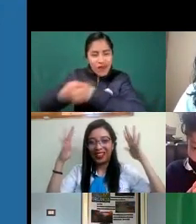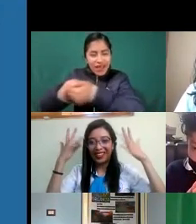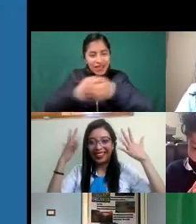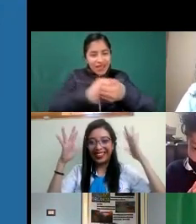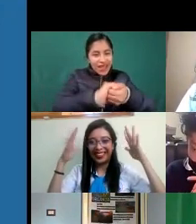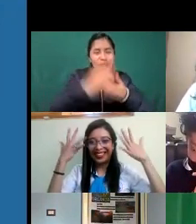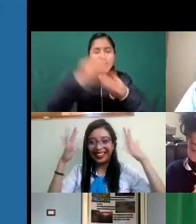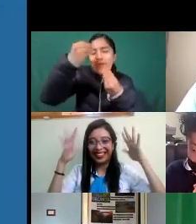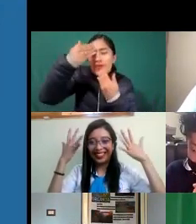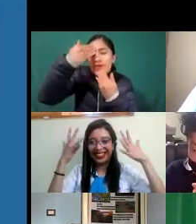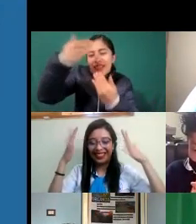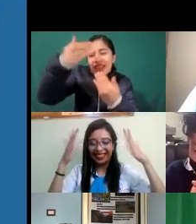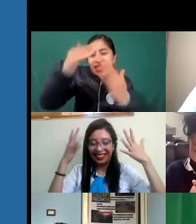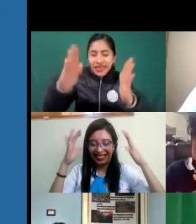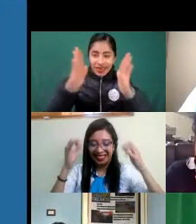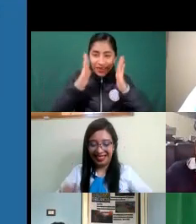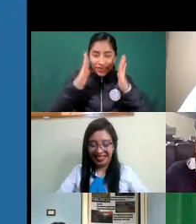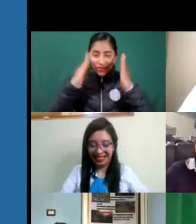muchas gracias por su atención.